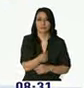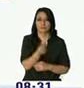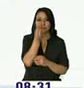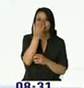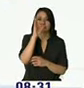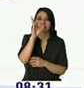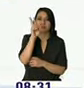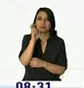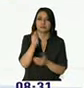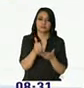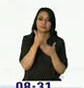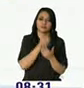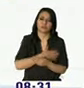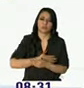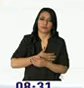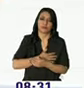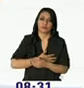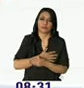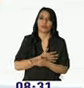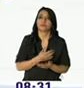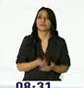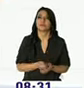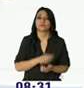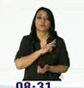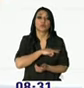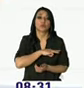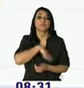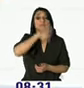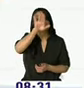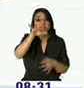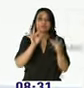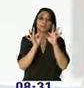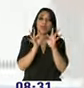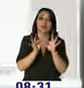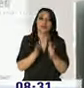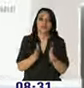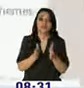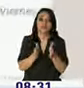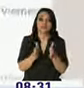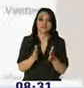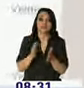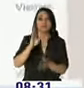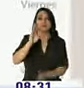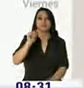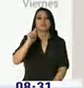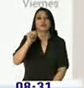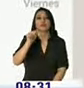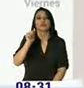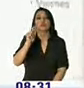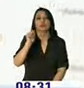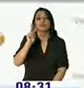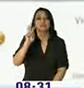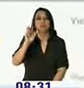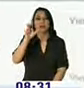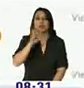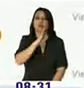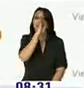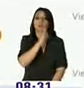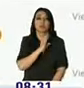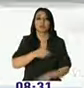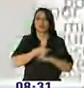ustedes favor si vienen a ayudarnos con el municipio para que vengan a arreglar este paso ubicado en el barrio Balcón del Valle, ya que por aquí nunca vienen las autoridades.